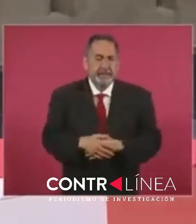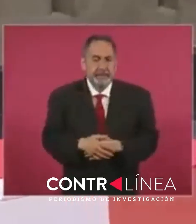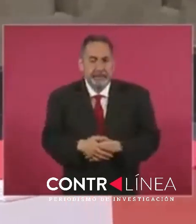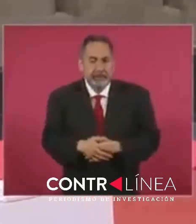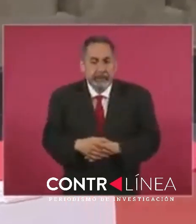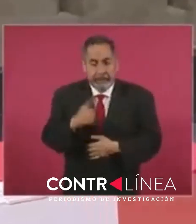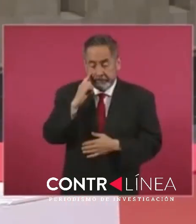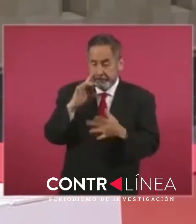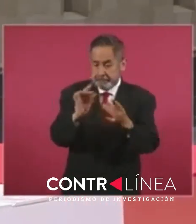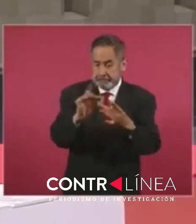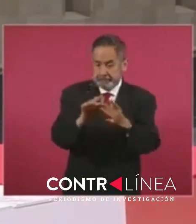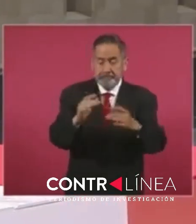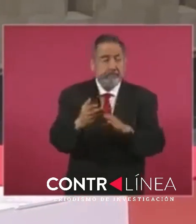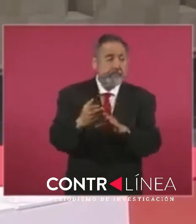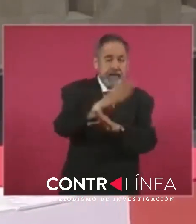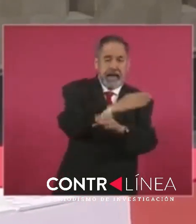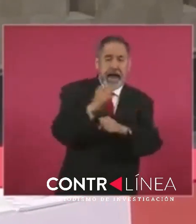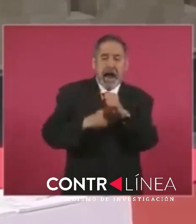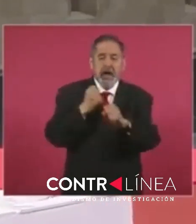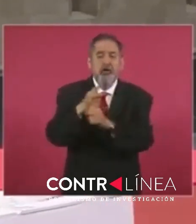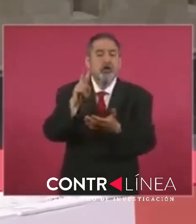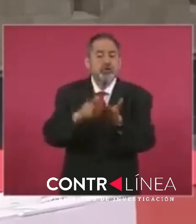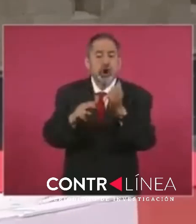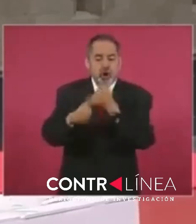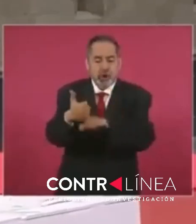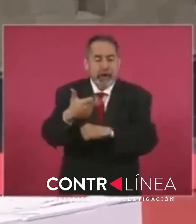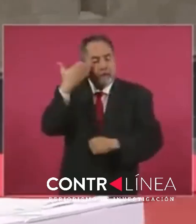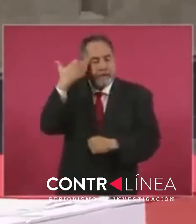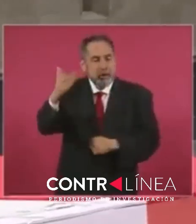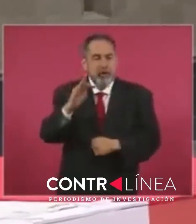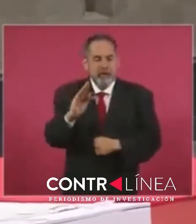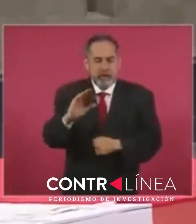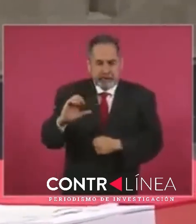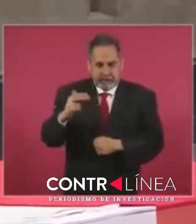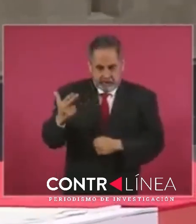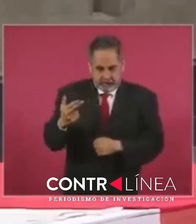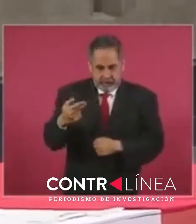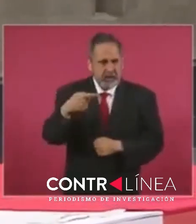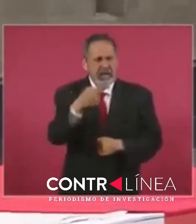citar que en 2011, en el periodo de Felipe Calderón, hubo